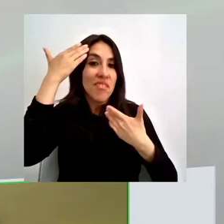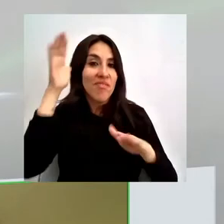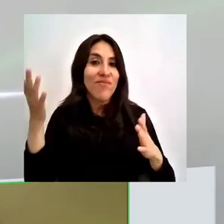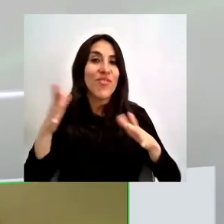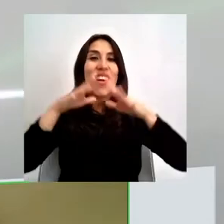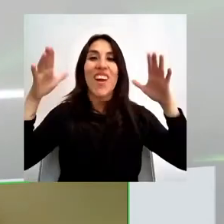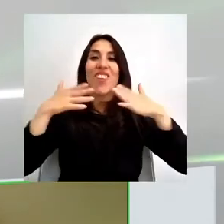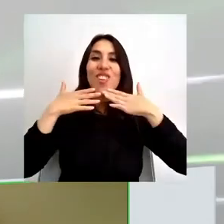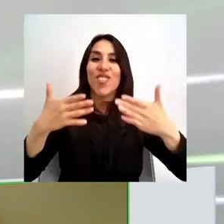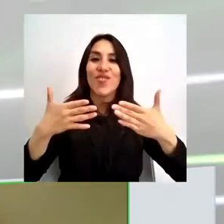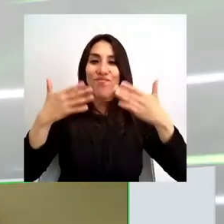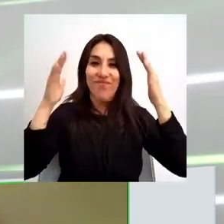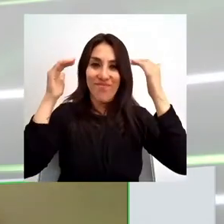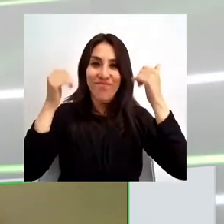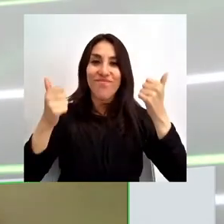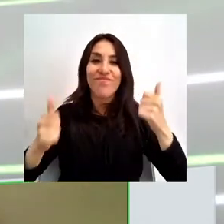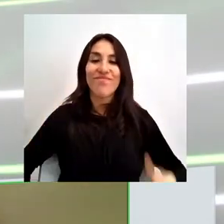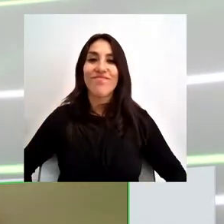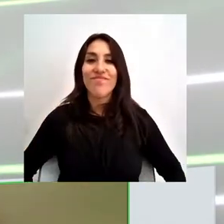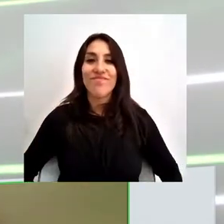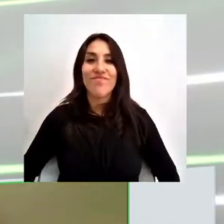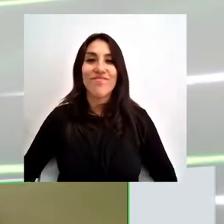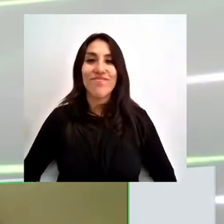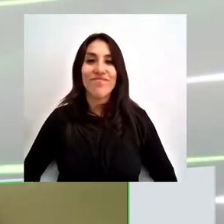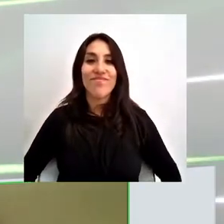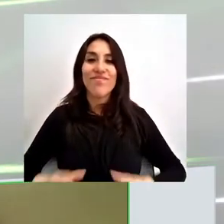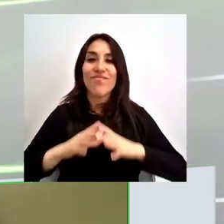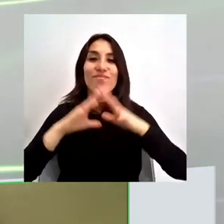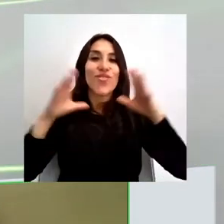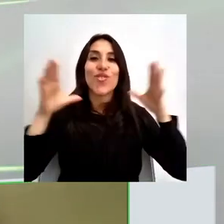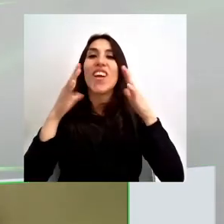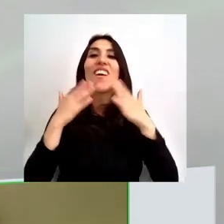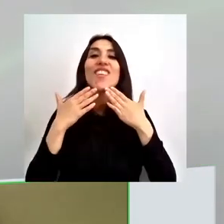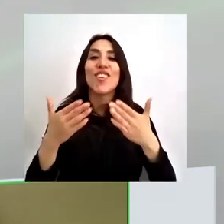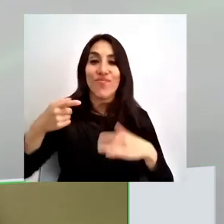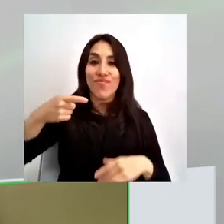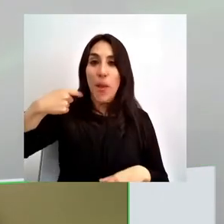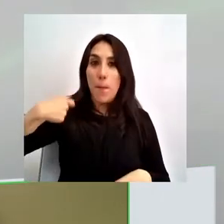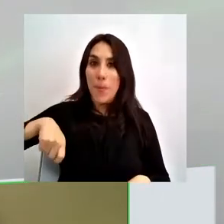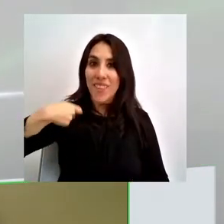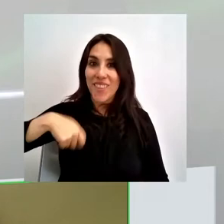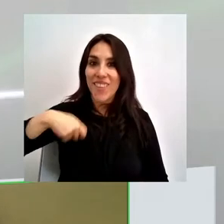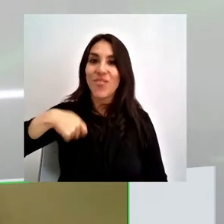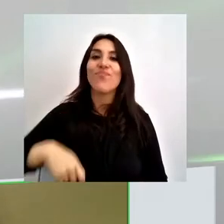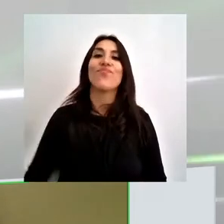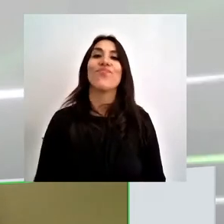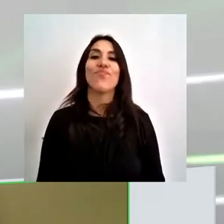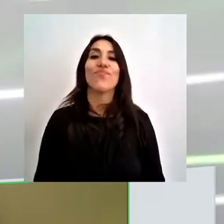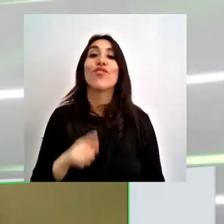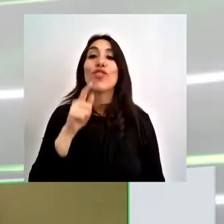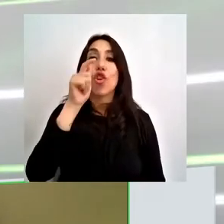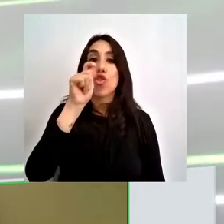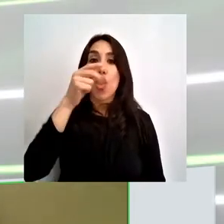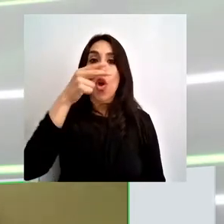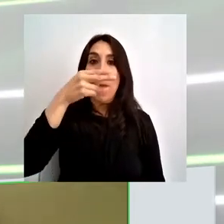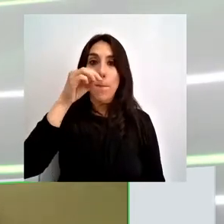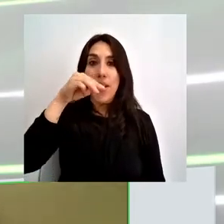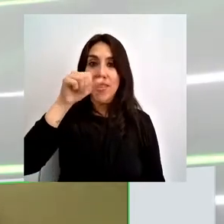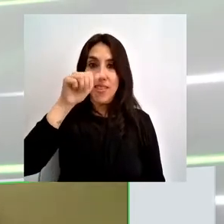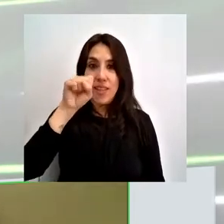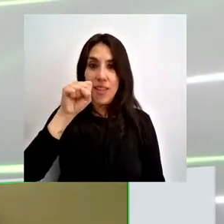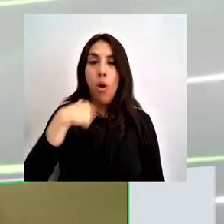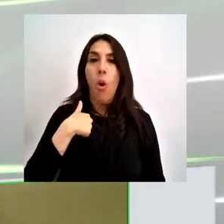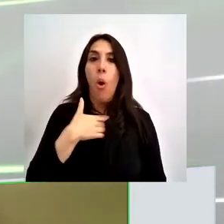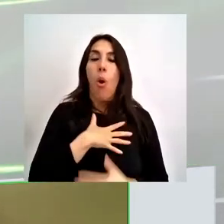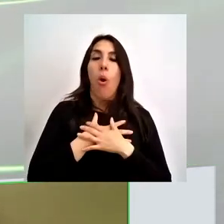muchas gracias senador hosting para nosotros es un honor contar con su participación el día de hoy nos gustaría